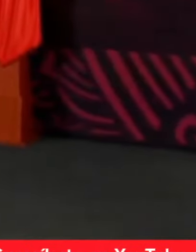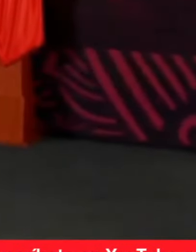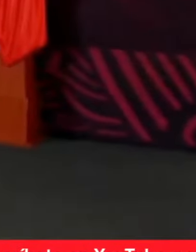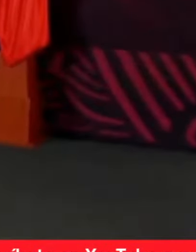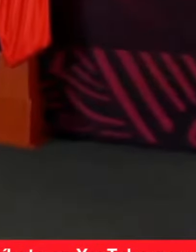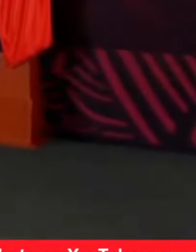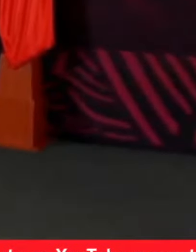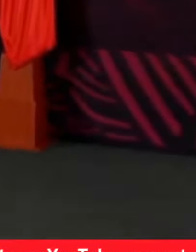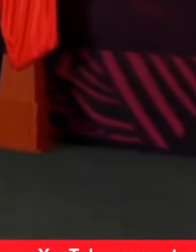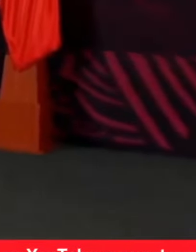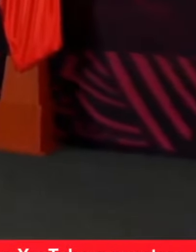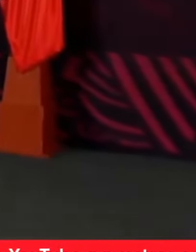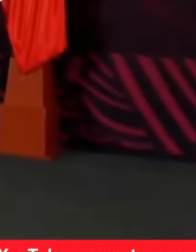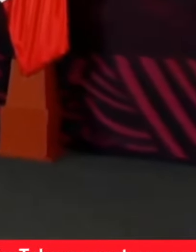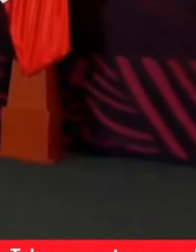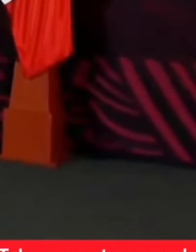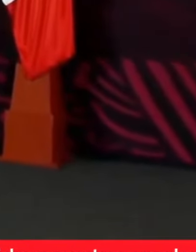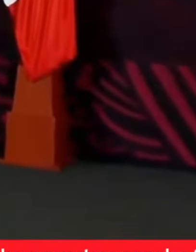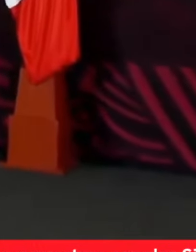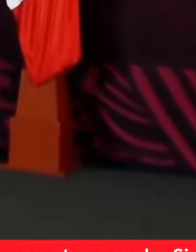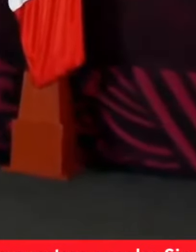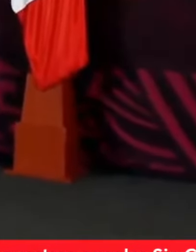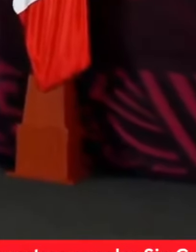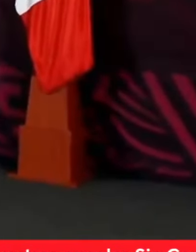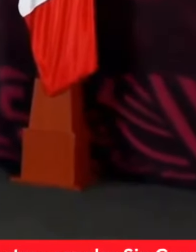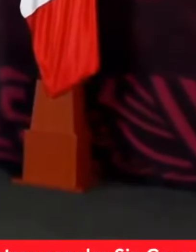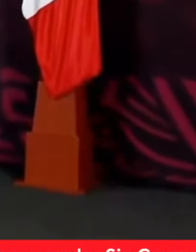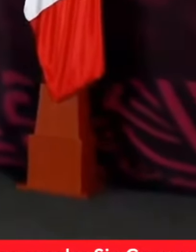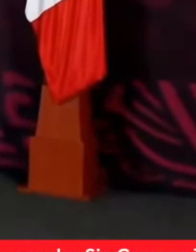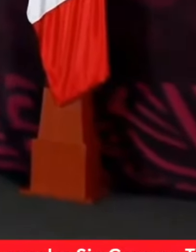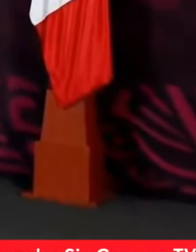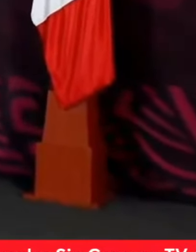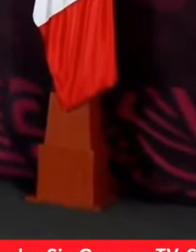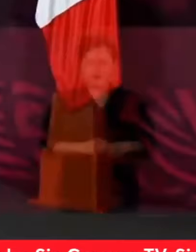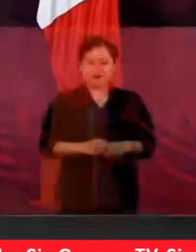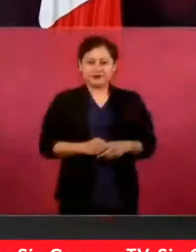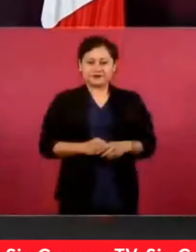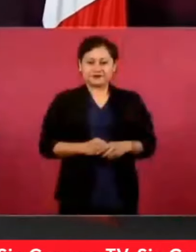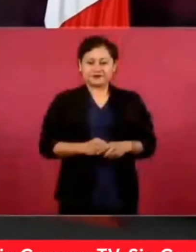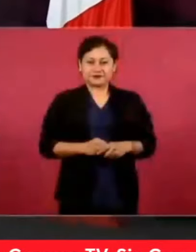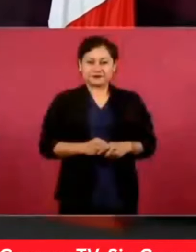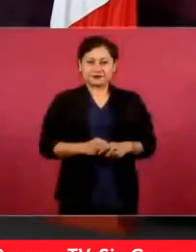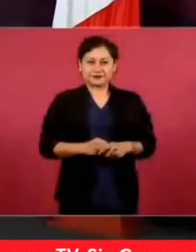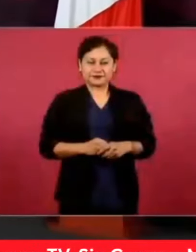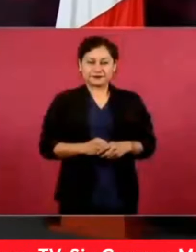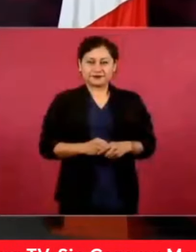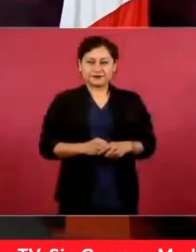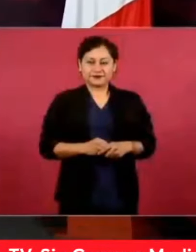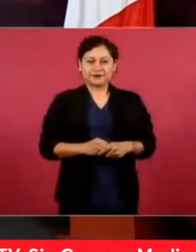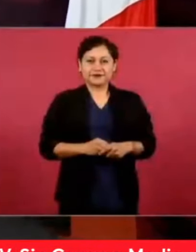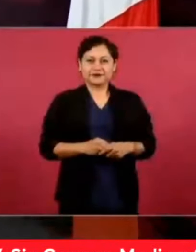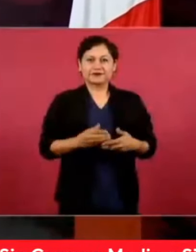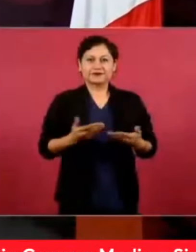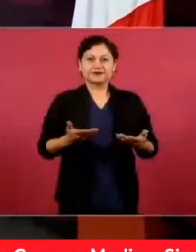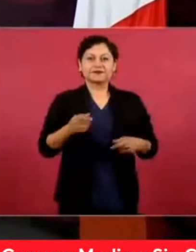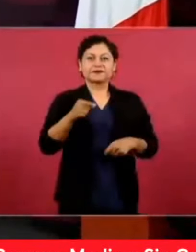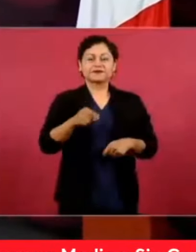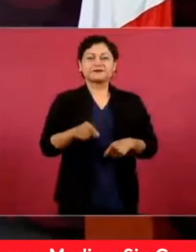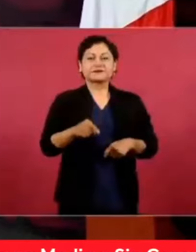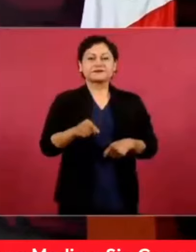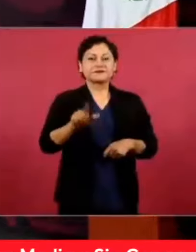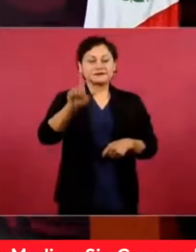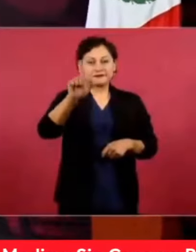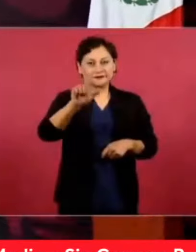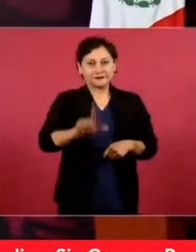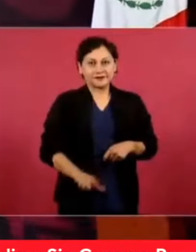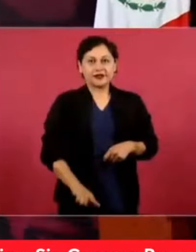Vamos a informar, como todos los lunes, sobre quién es quién en los precios